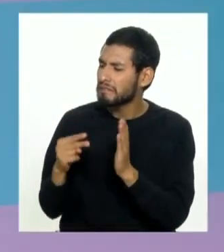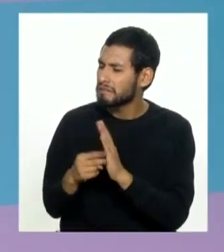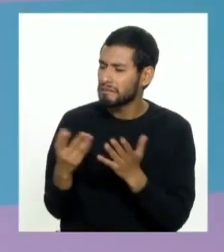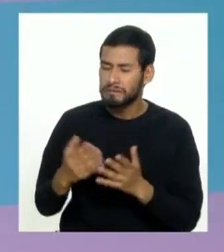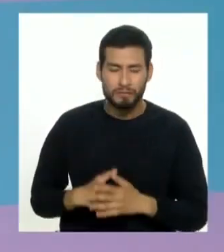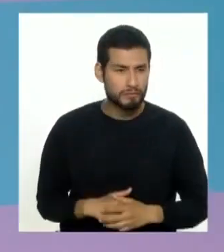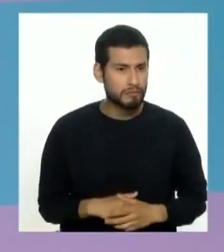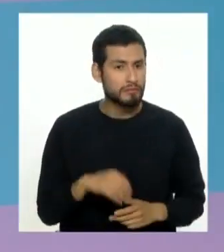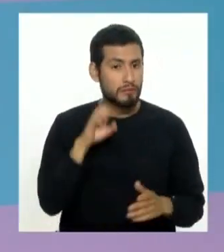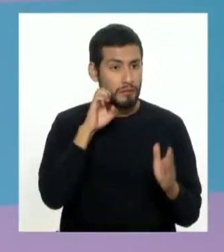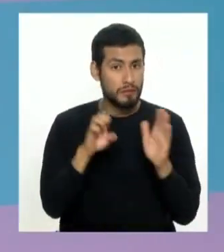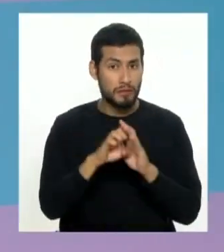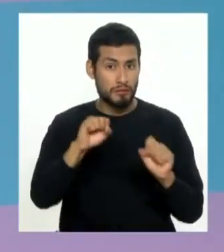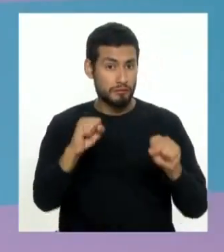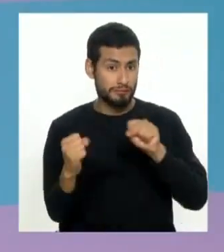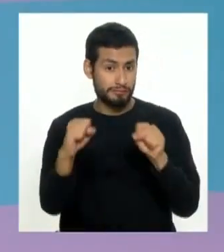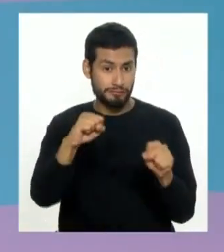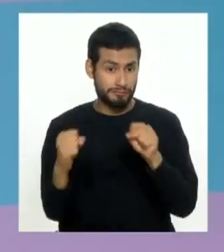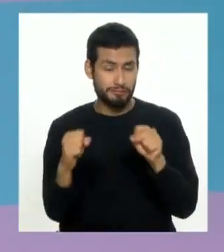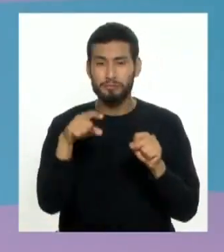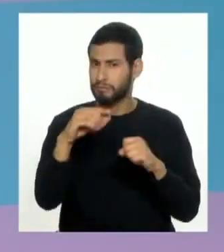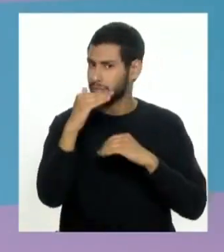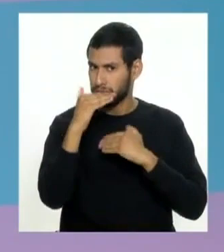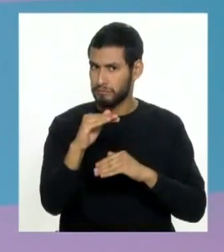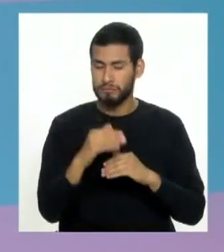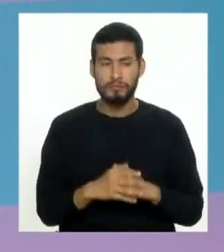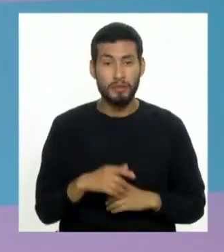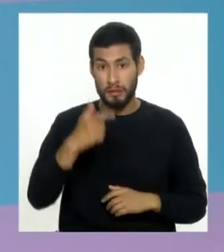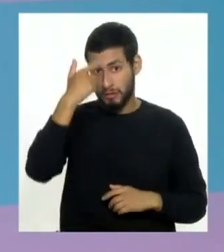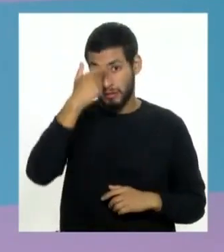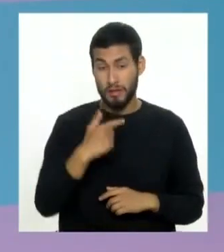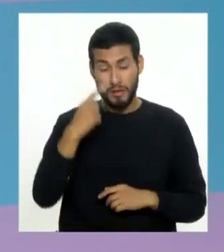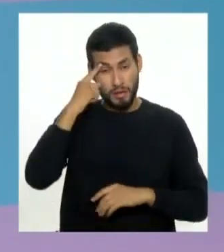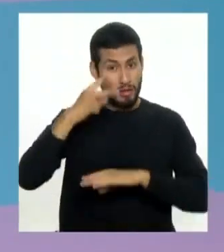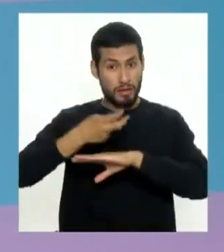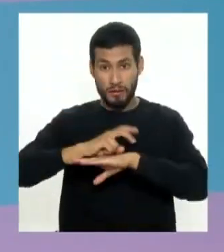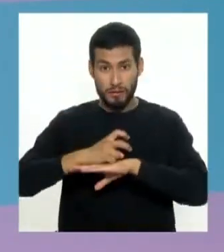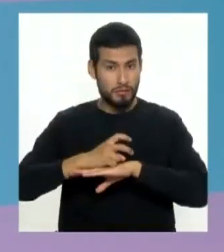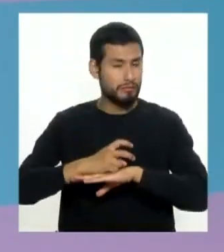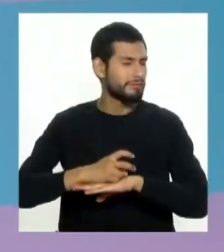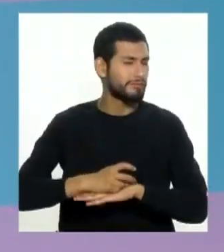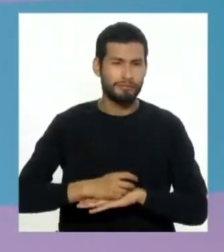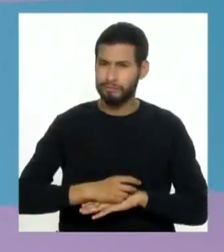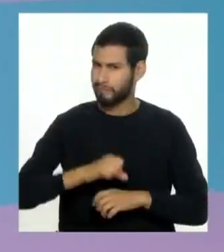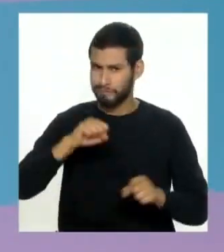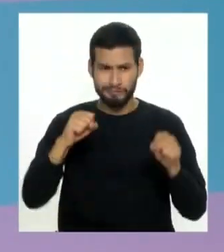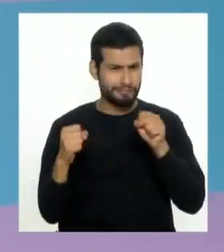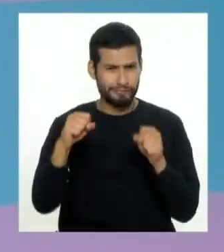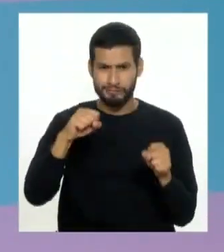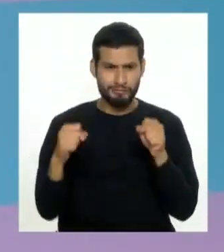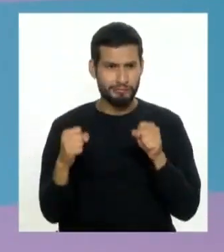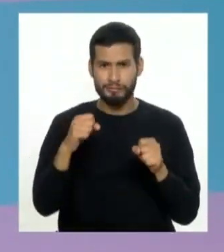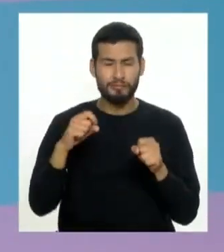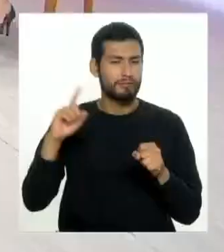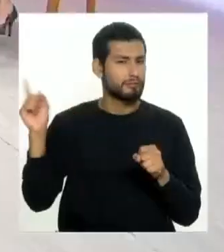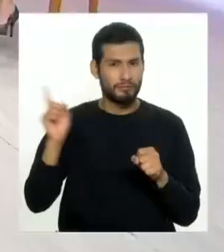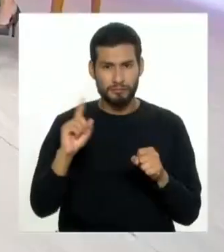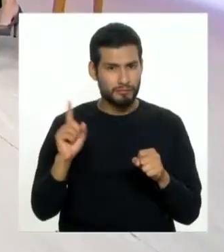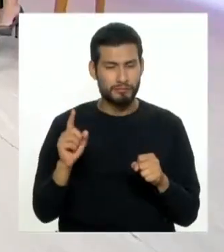ejemplo, manejar. Claro. Un paciente, una persona que tiene epilepsia, no va a manejar